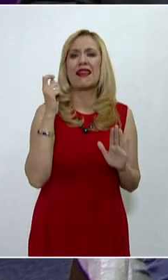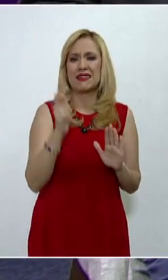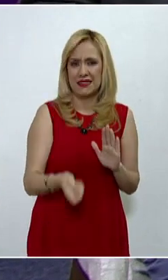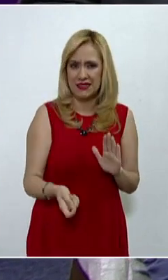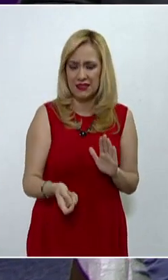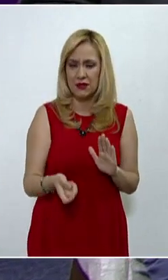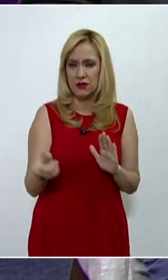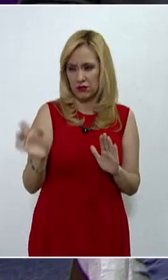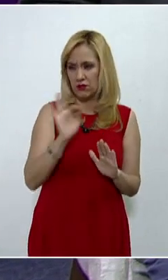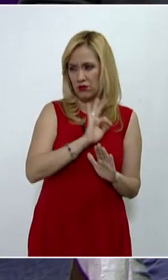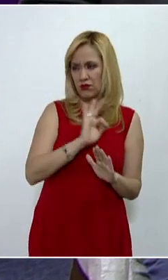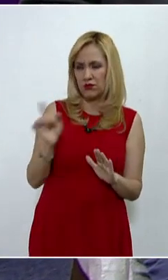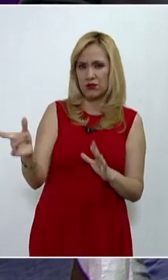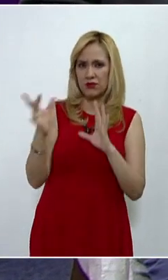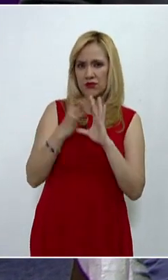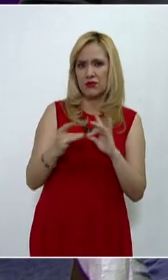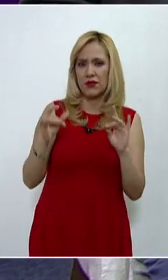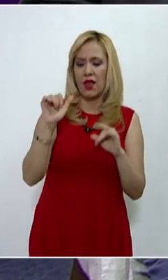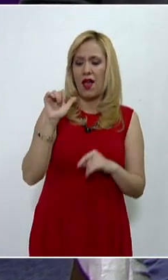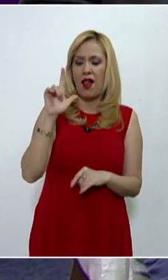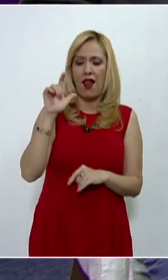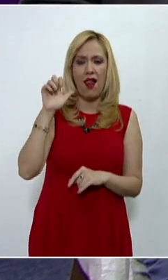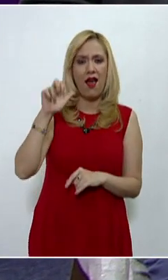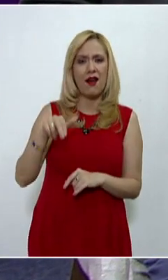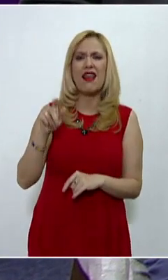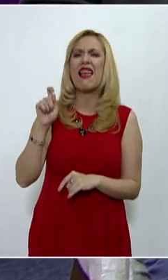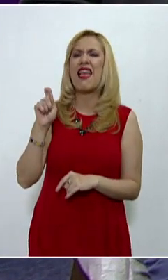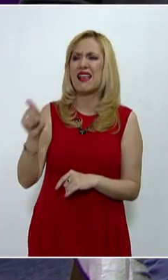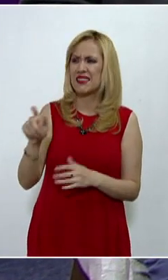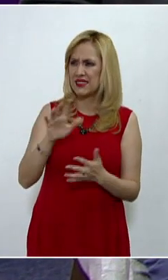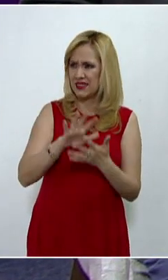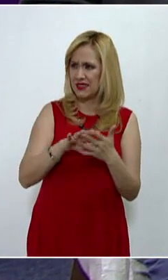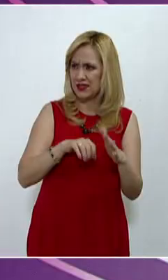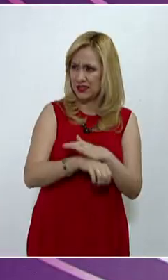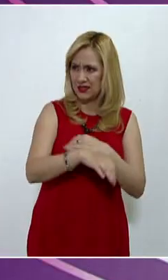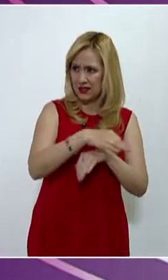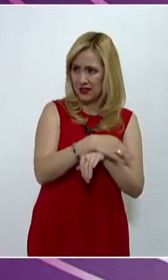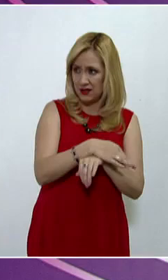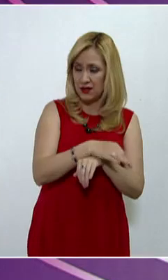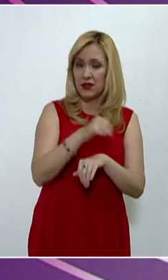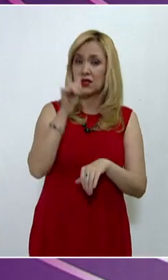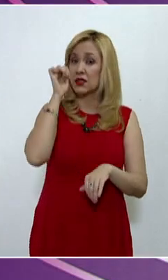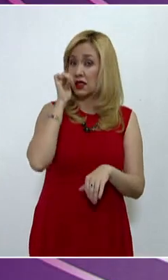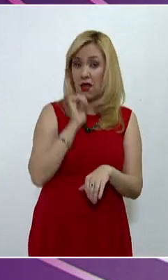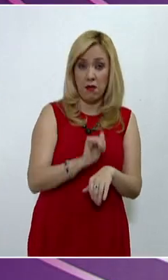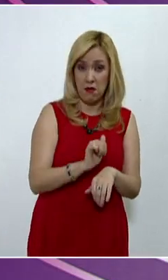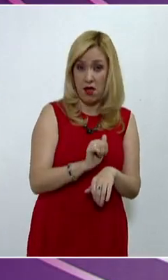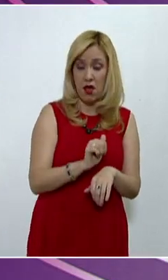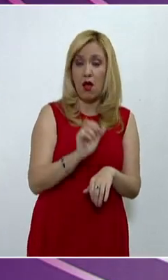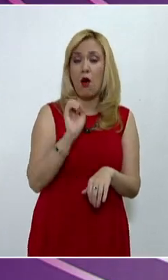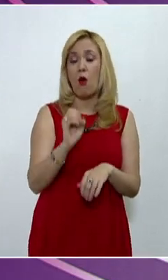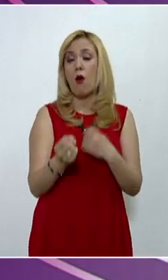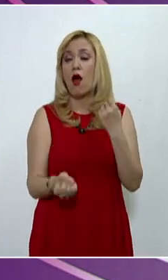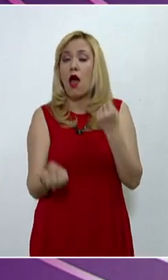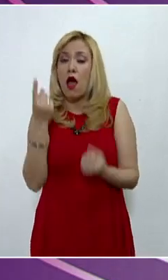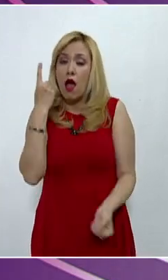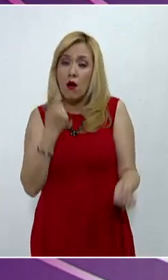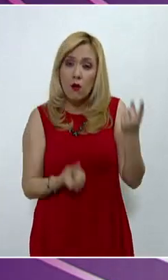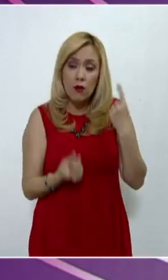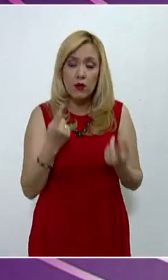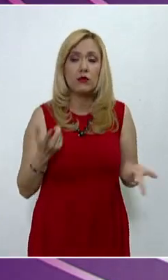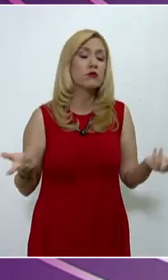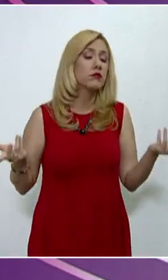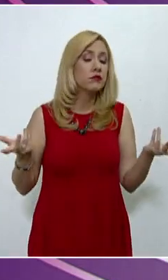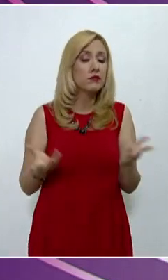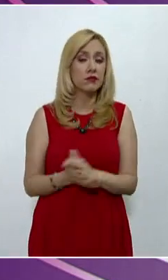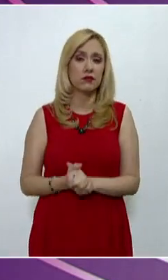Alan, no sé si nos pudieras platicar, ¿qué es la prisión preventiva? Si siempre debe estar proscrita o en algunos casos podría ser